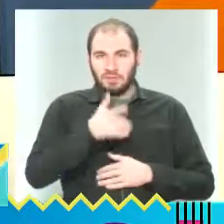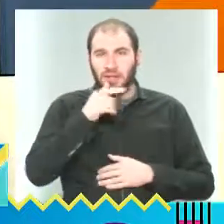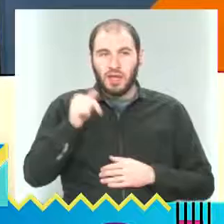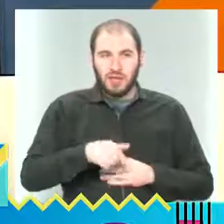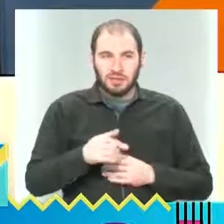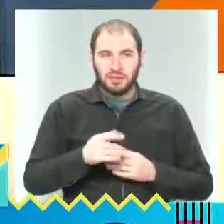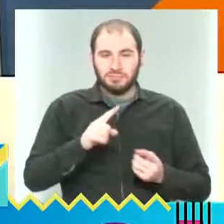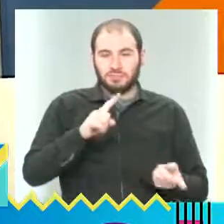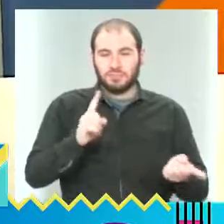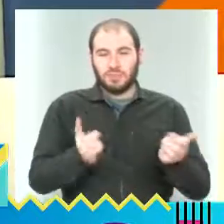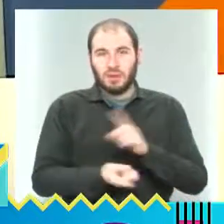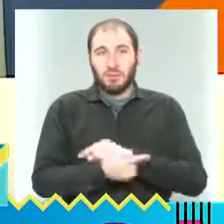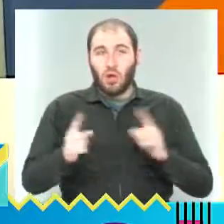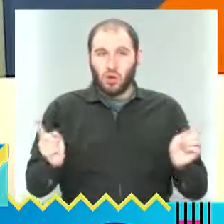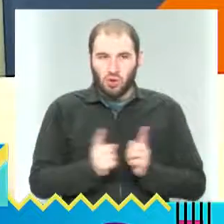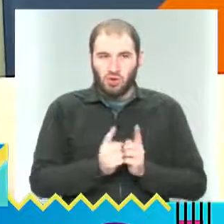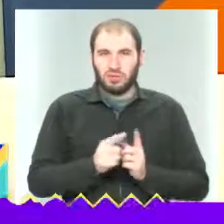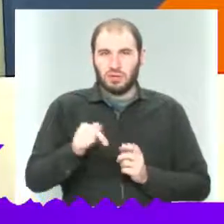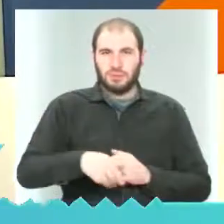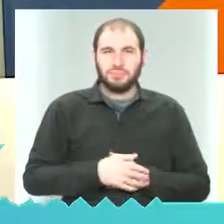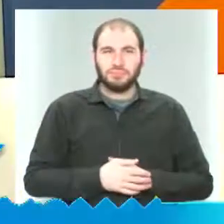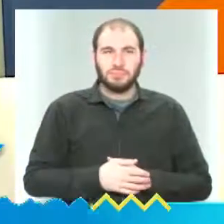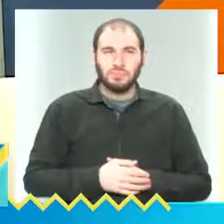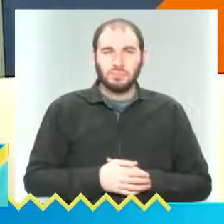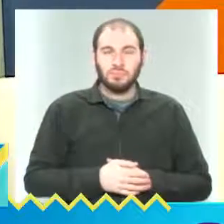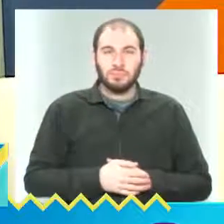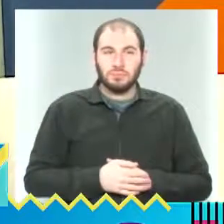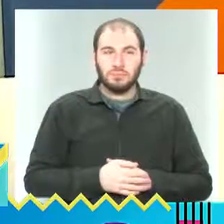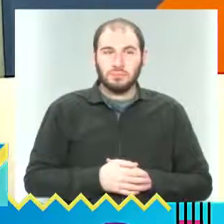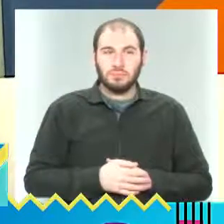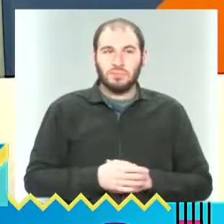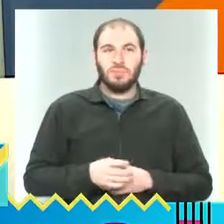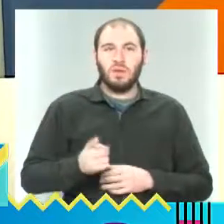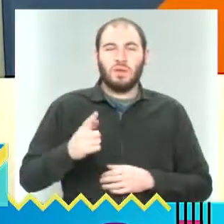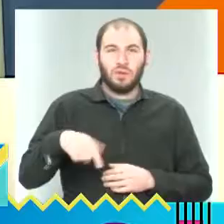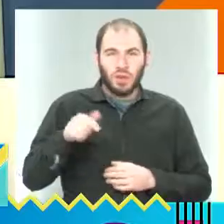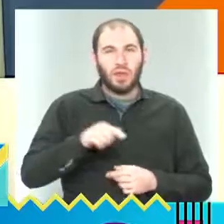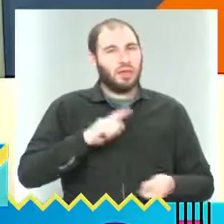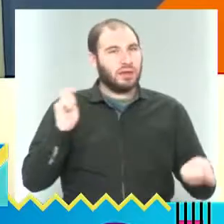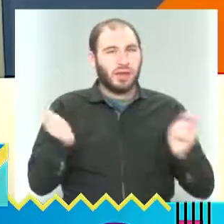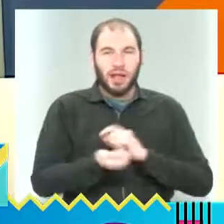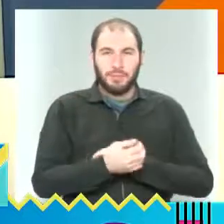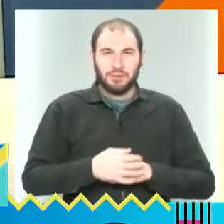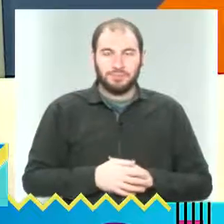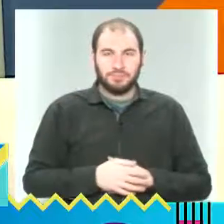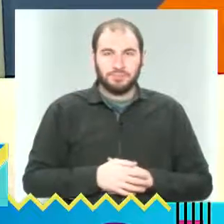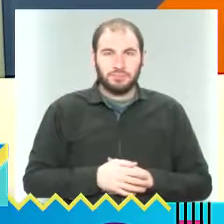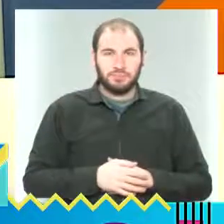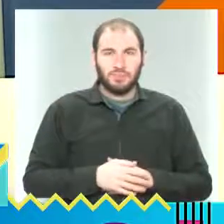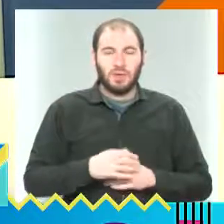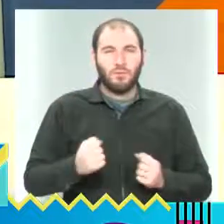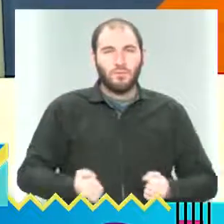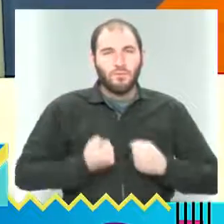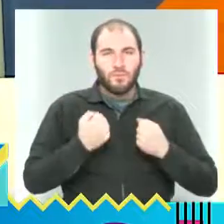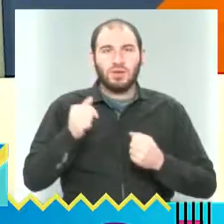una transición corta que vamos a tener, espero que tengamos, va a cambiar un poco la sinergia